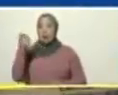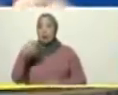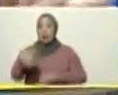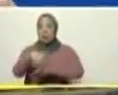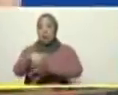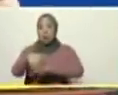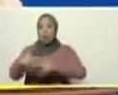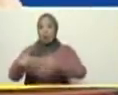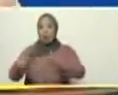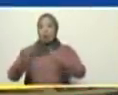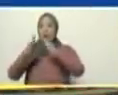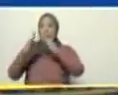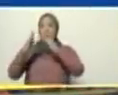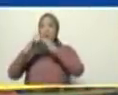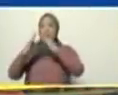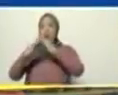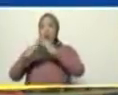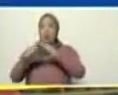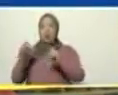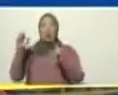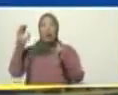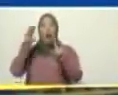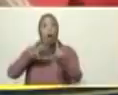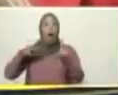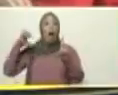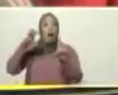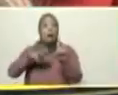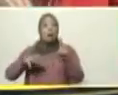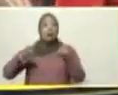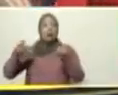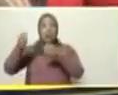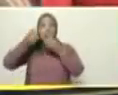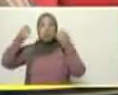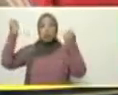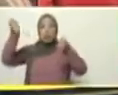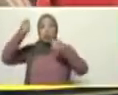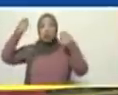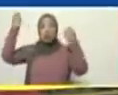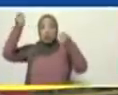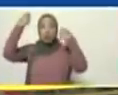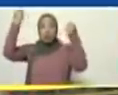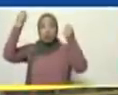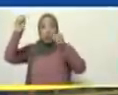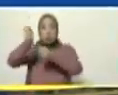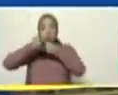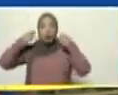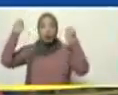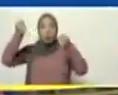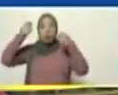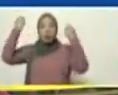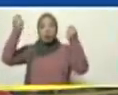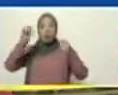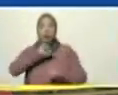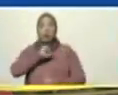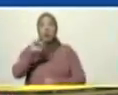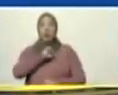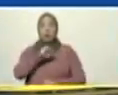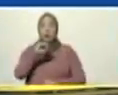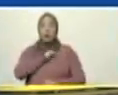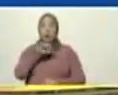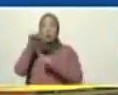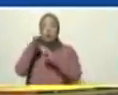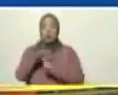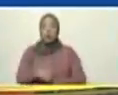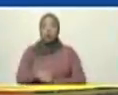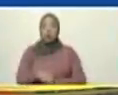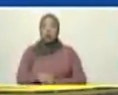Palacio de Miraflores, una tarima, también en pleno momento de como estábamos todos, pues, de opresión, y ellos estaban